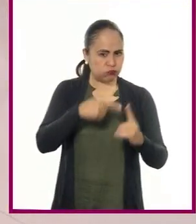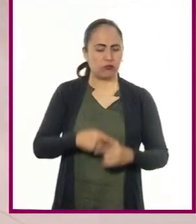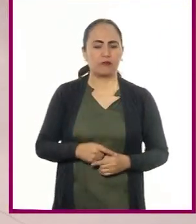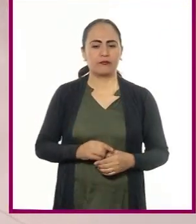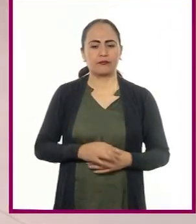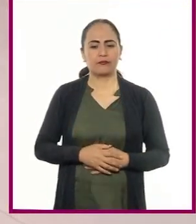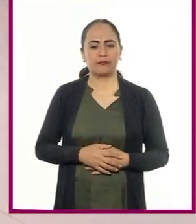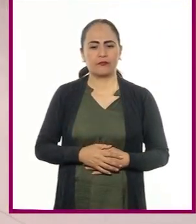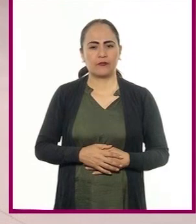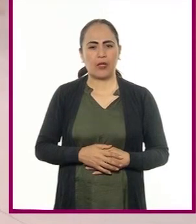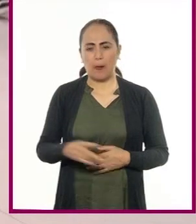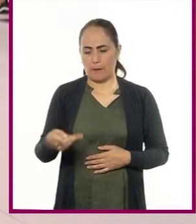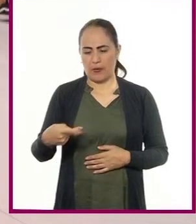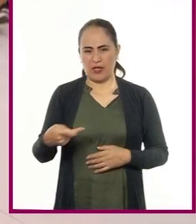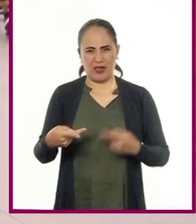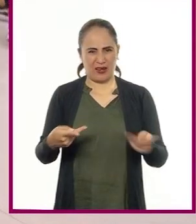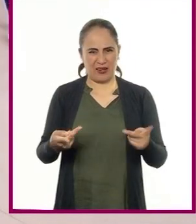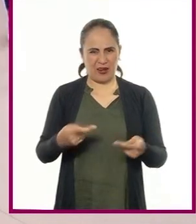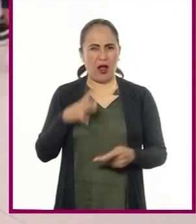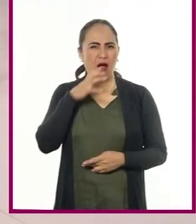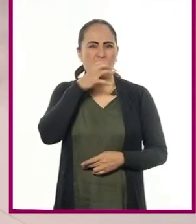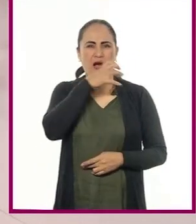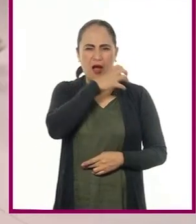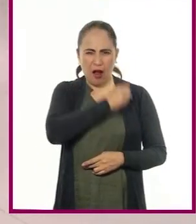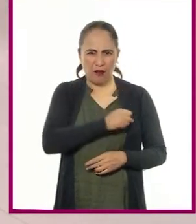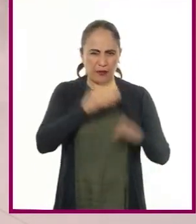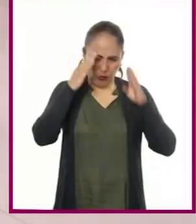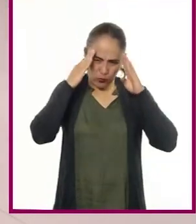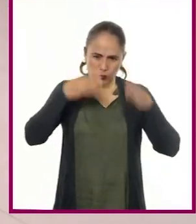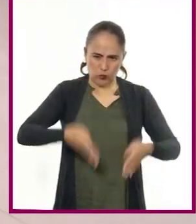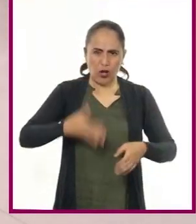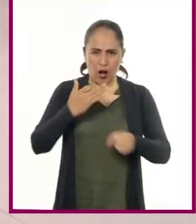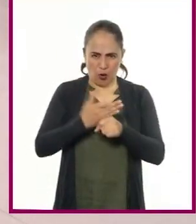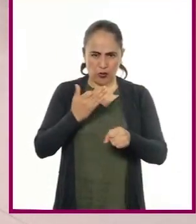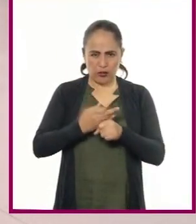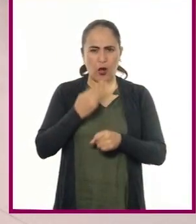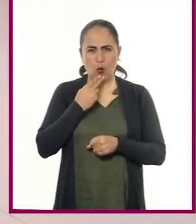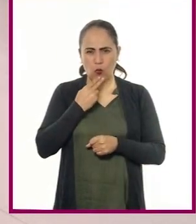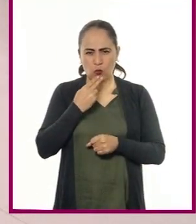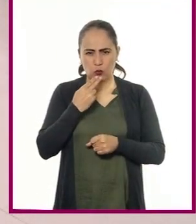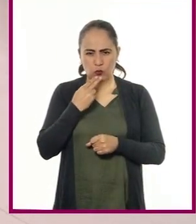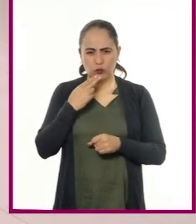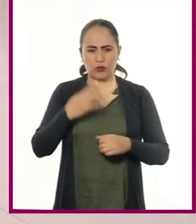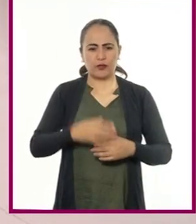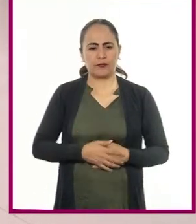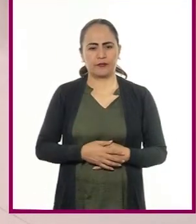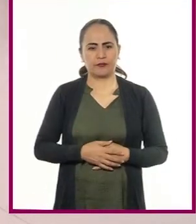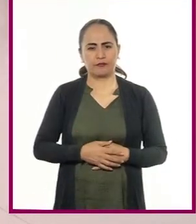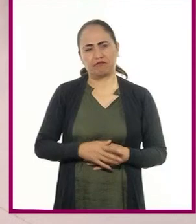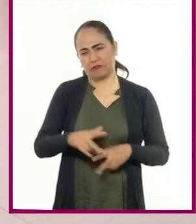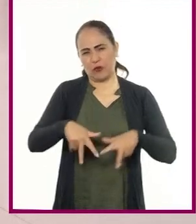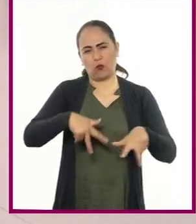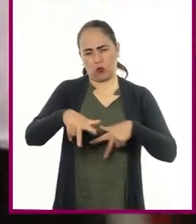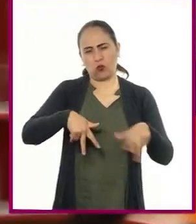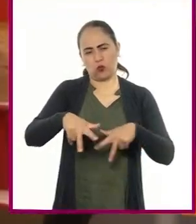parte inferior. Así es, porque es lo que más utilizamos al momento de jugar fútbol. Jugar